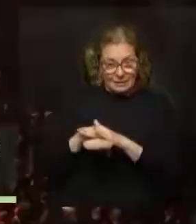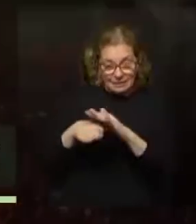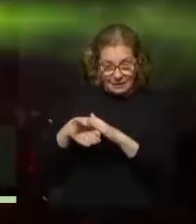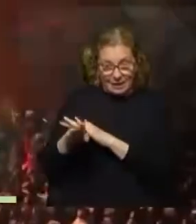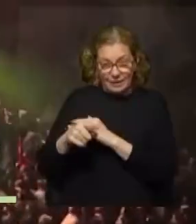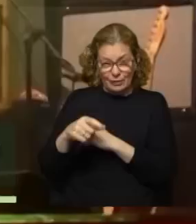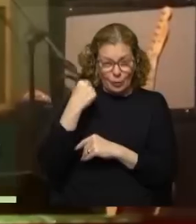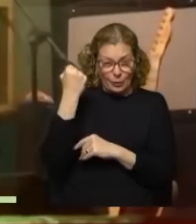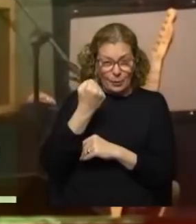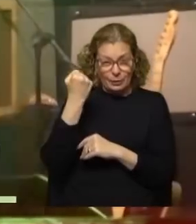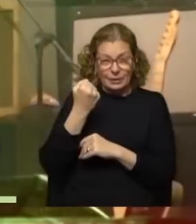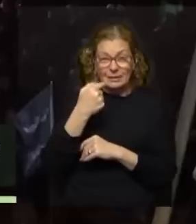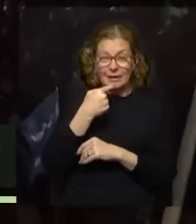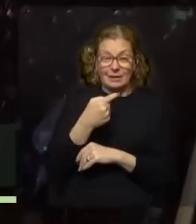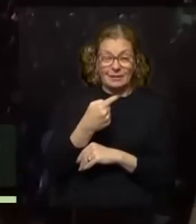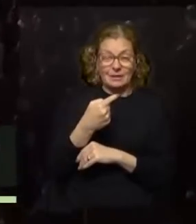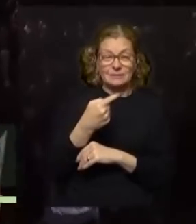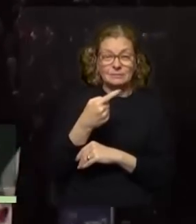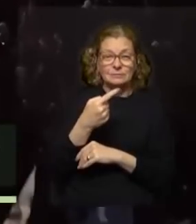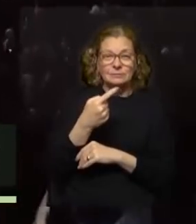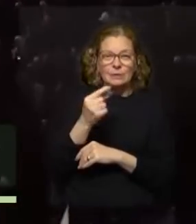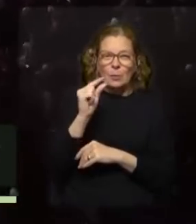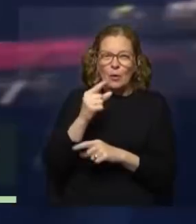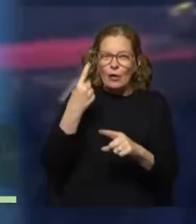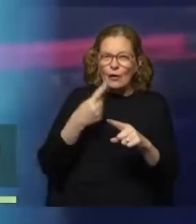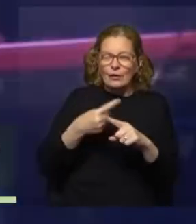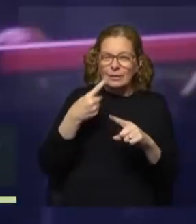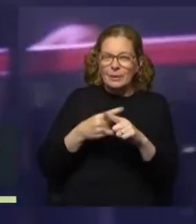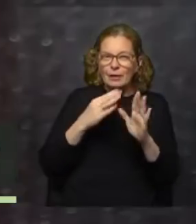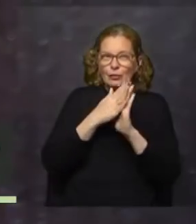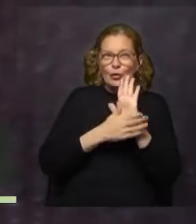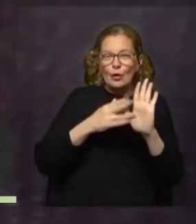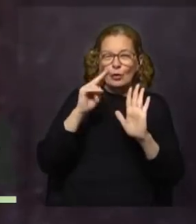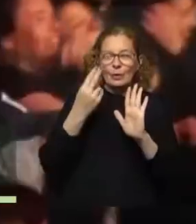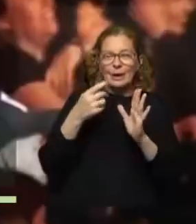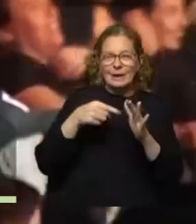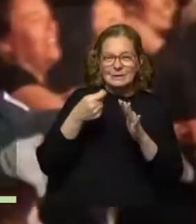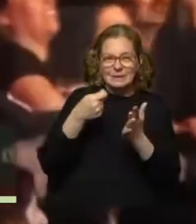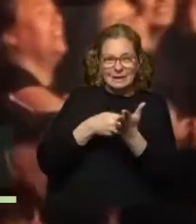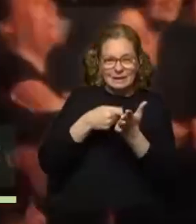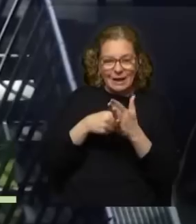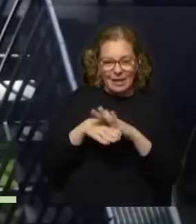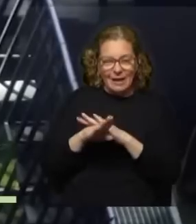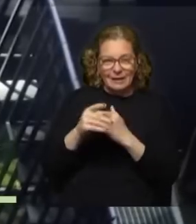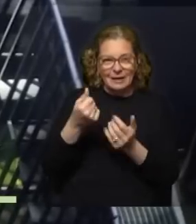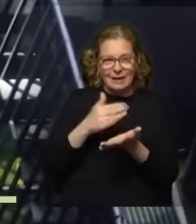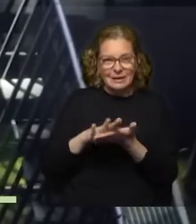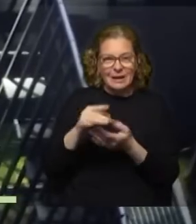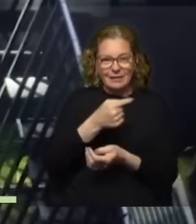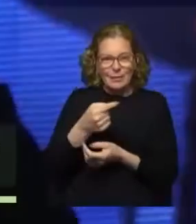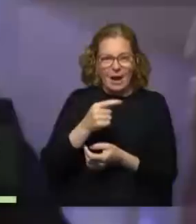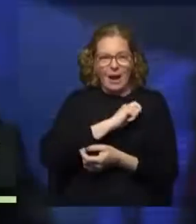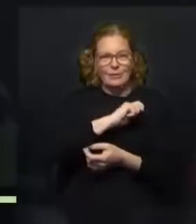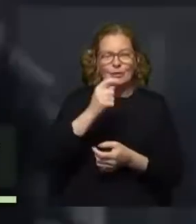eso Este es muy importante destacarlo es uno de los pocos festivales en el país que tienen la entrada gratuita la semana de lavalleja es